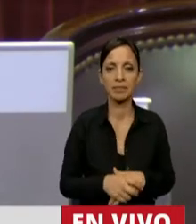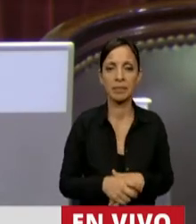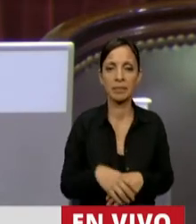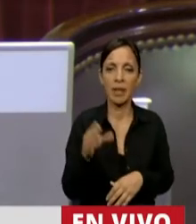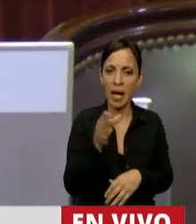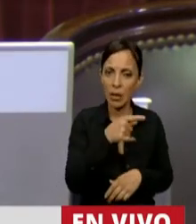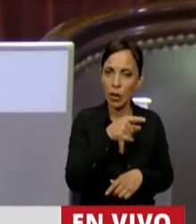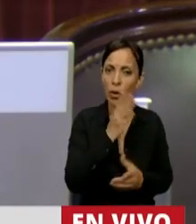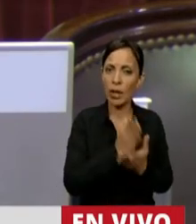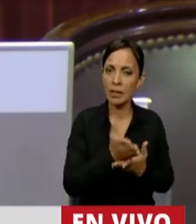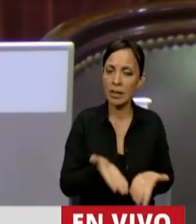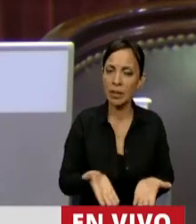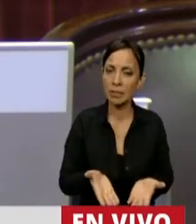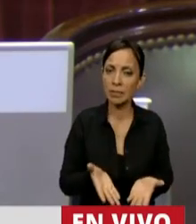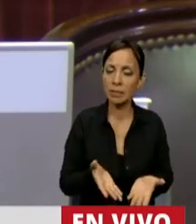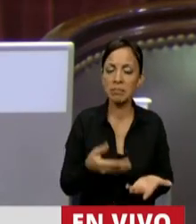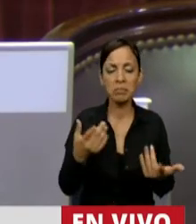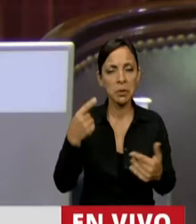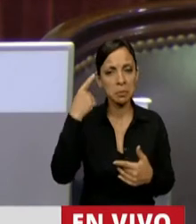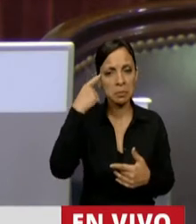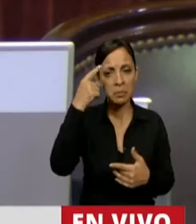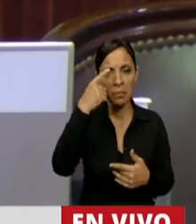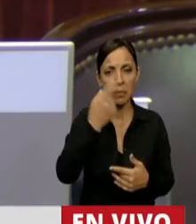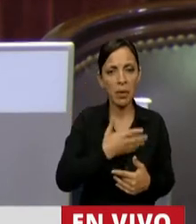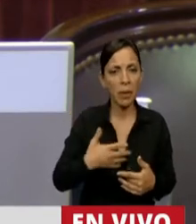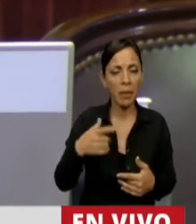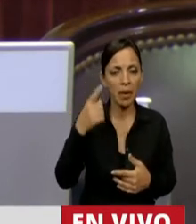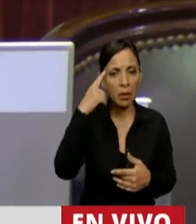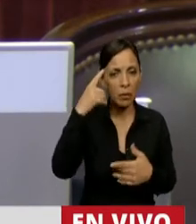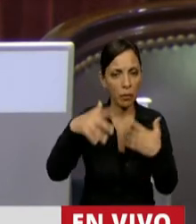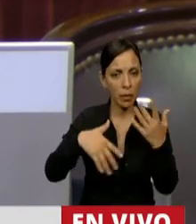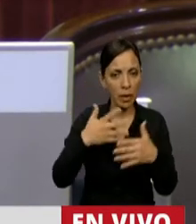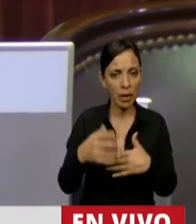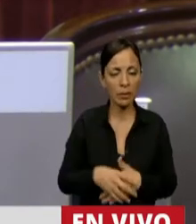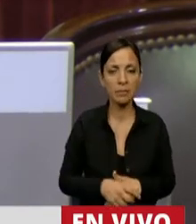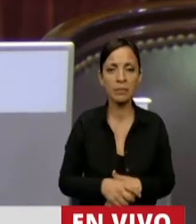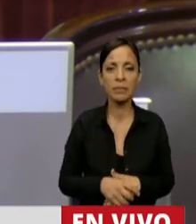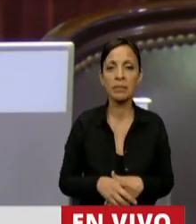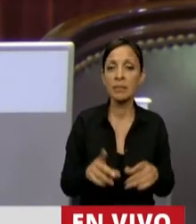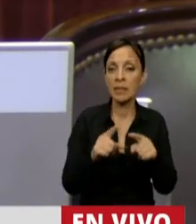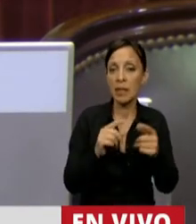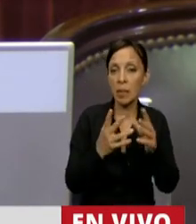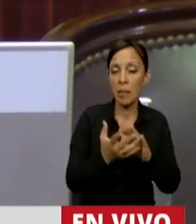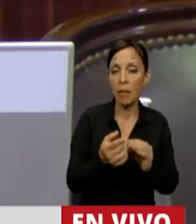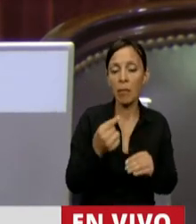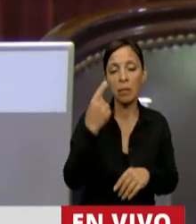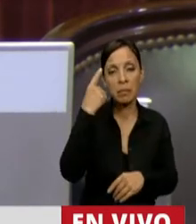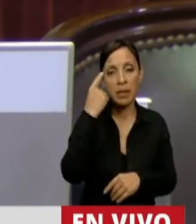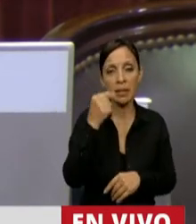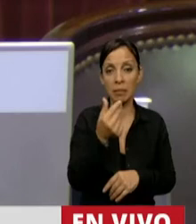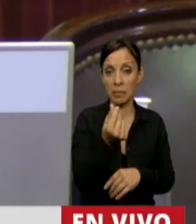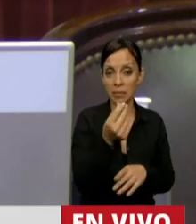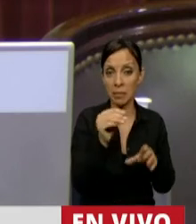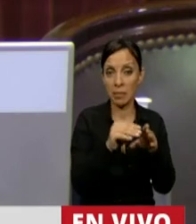En eso me parece que el gobierno se confunde, así como se confunde cuando toma a la